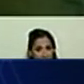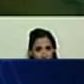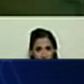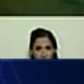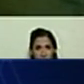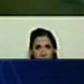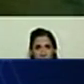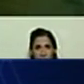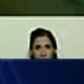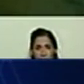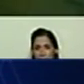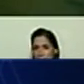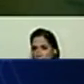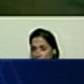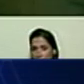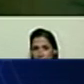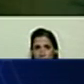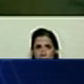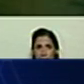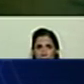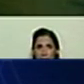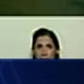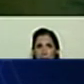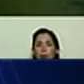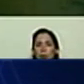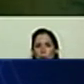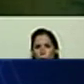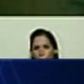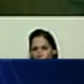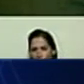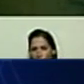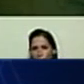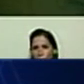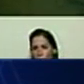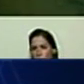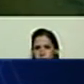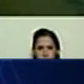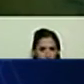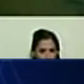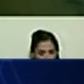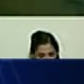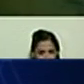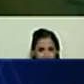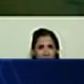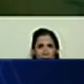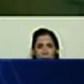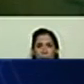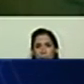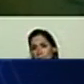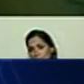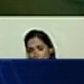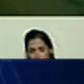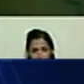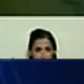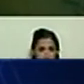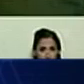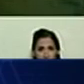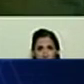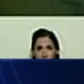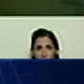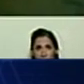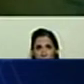ha sufrido desde su mismo nacimiento como república, en los albores de su gesta emancipadora, un